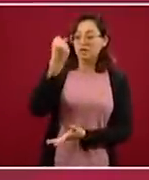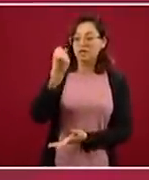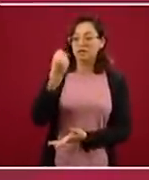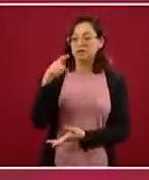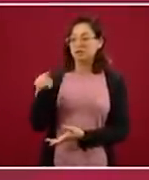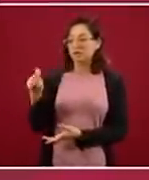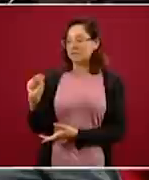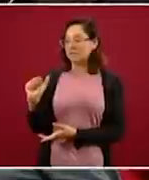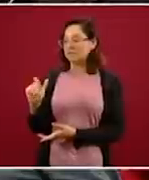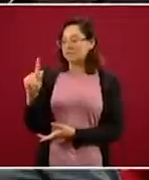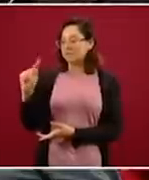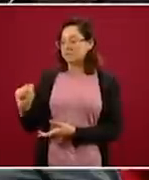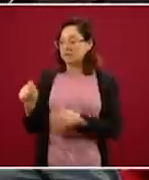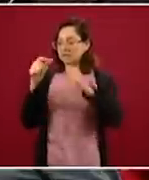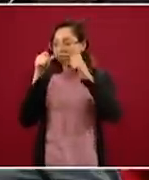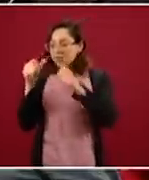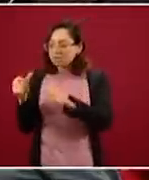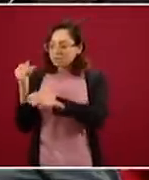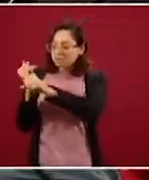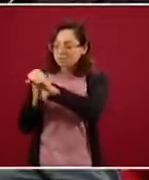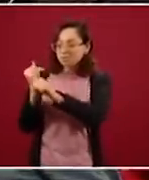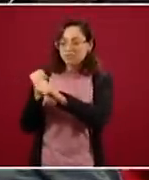atender el asunto fiscal.